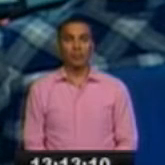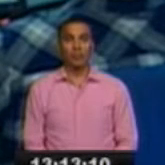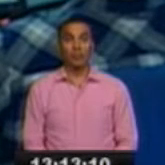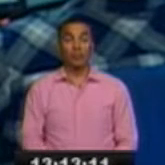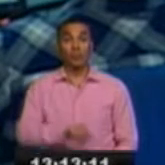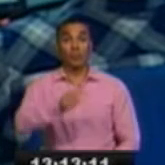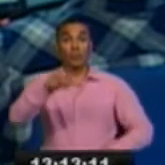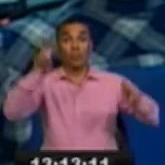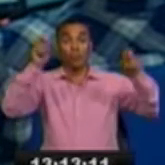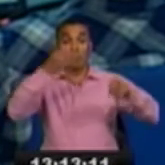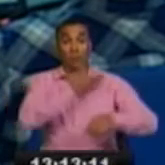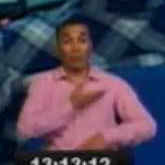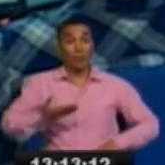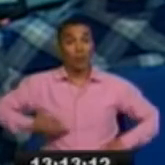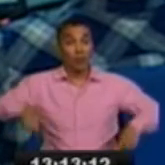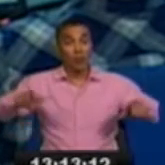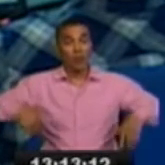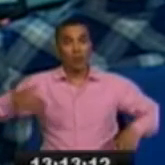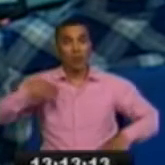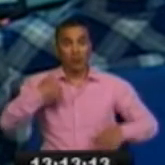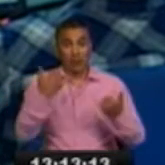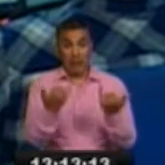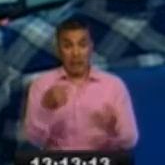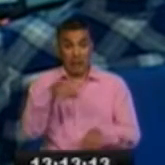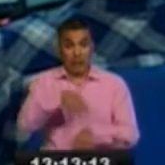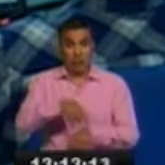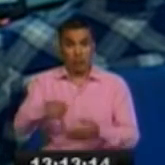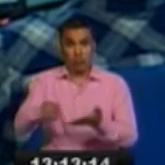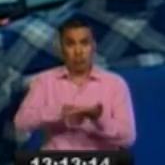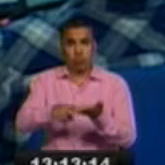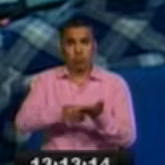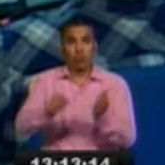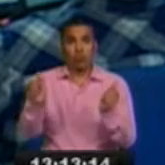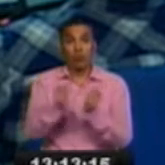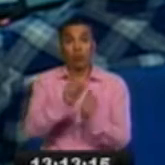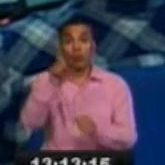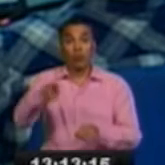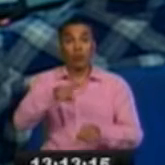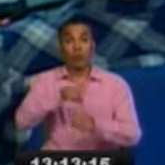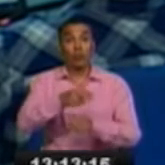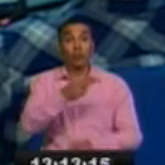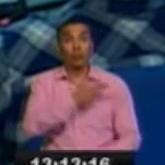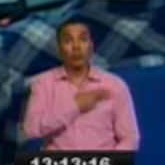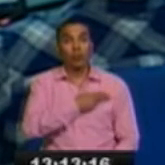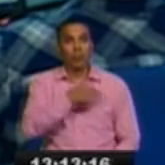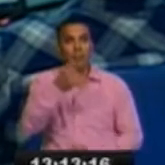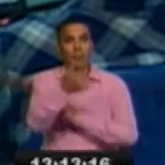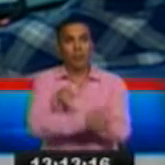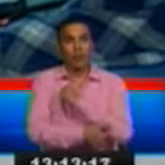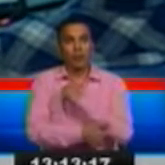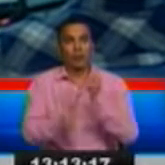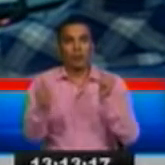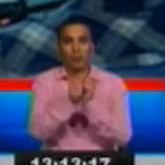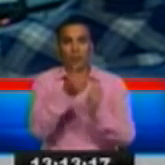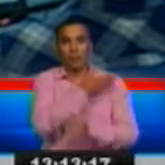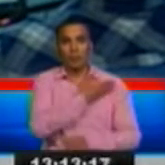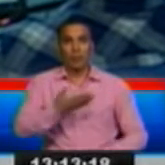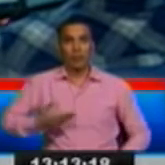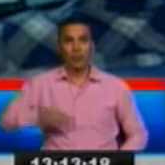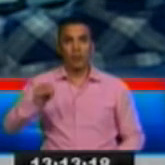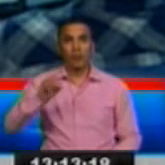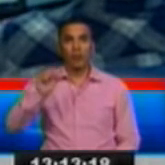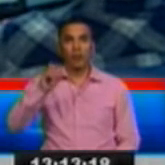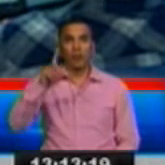Y en otro tema, el presidente Lenín Moreno mantiene en estos momentos una reunión con rectores de las universidades del país y con el presidente de Nestlé